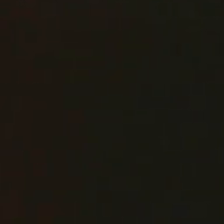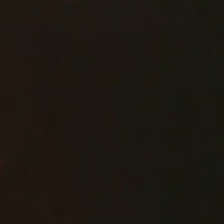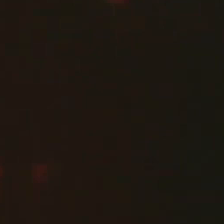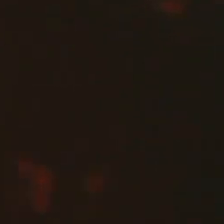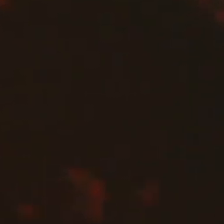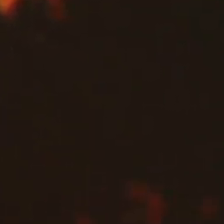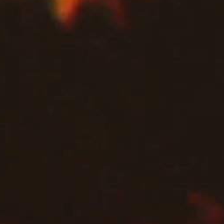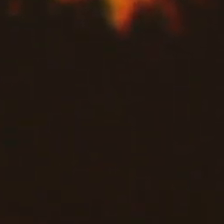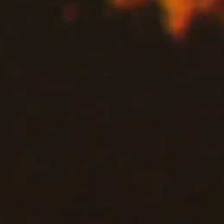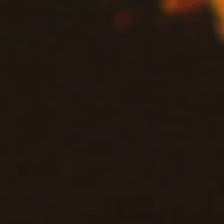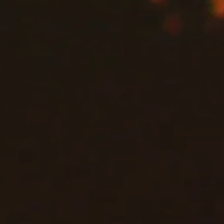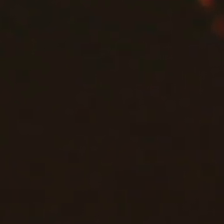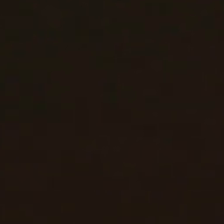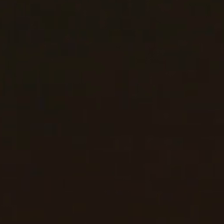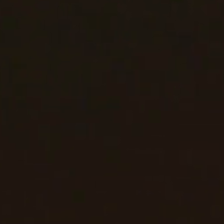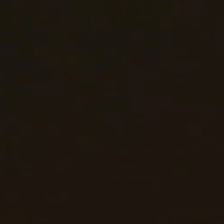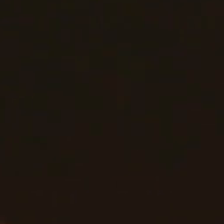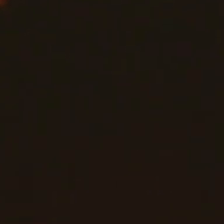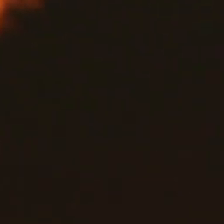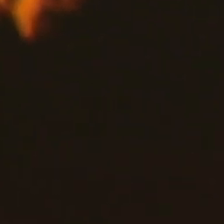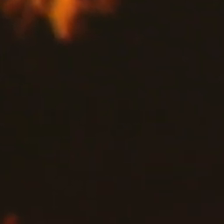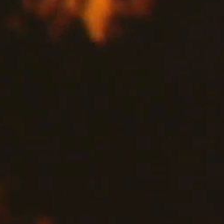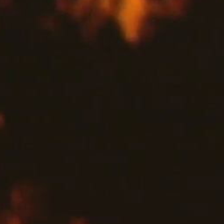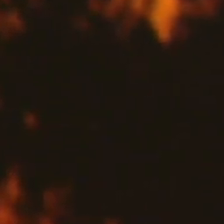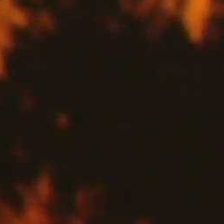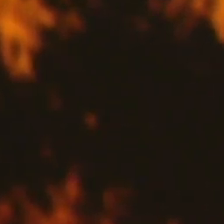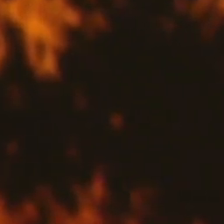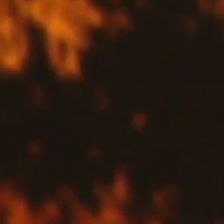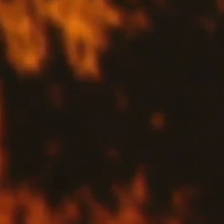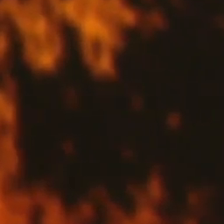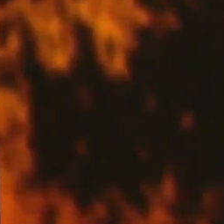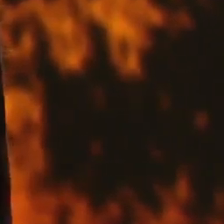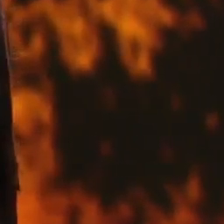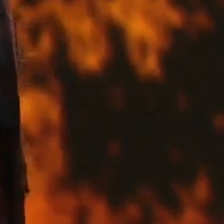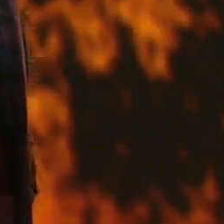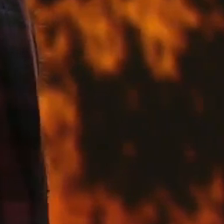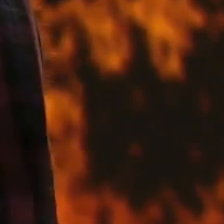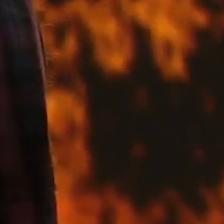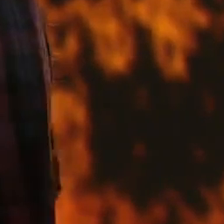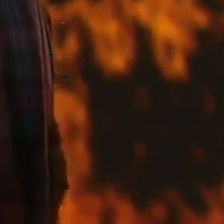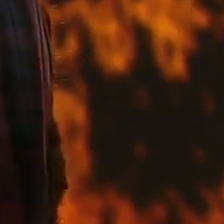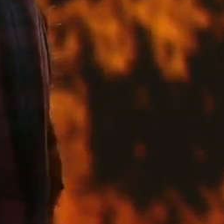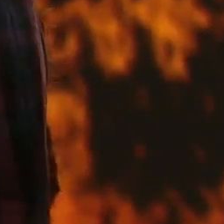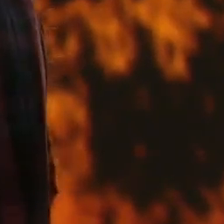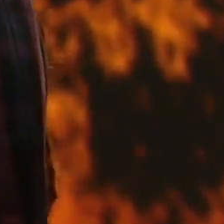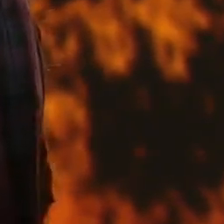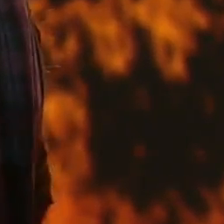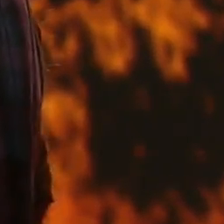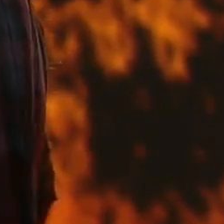día de todo mi recuerdo. Voy a mirar la